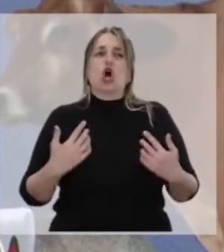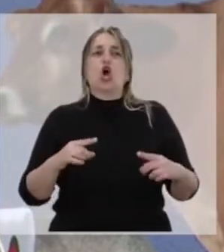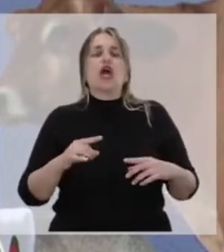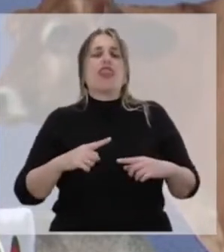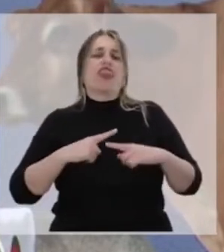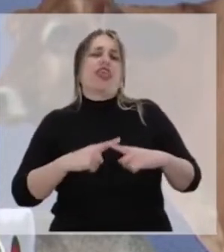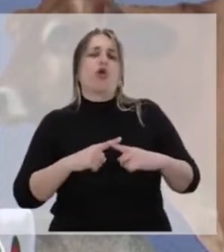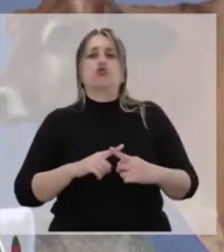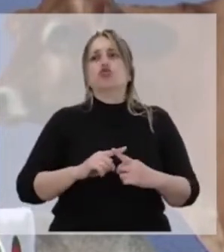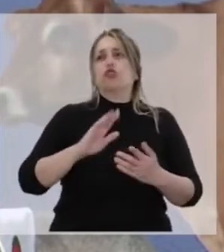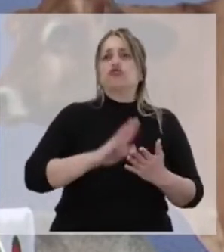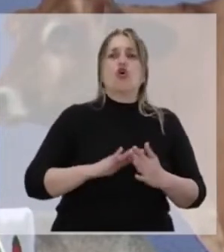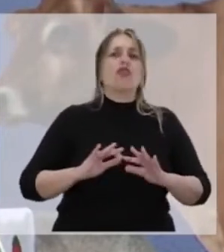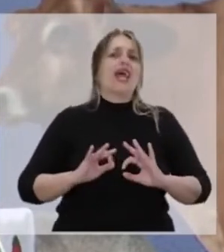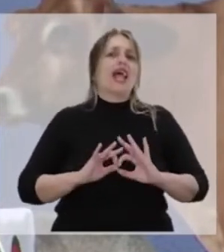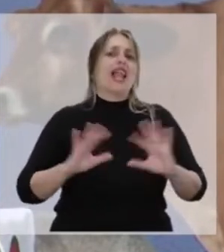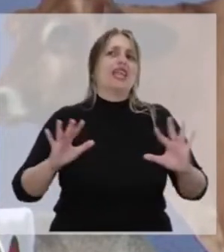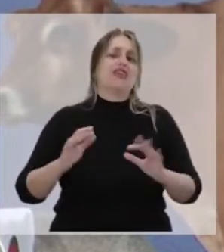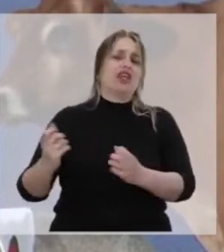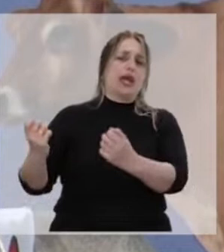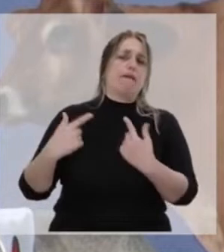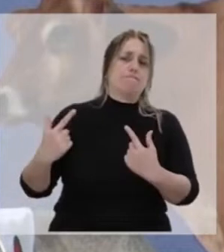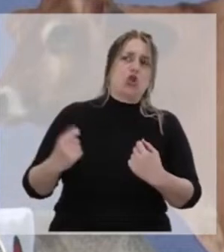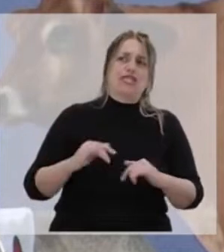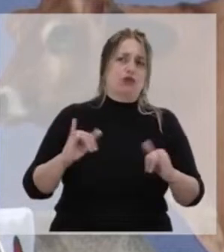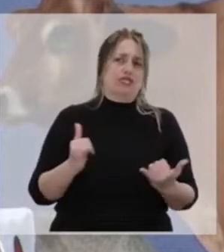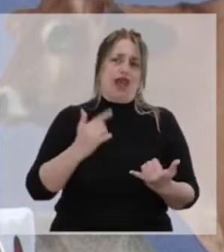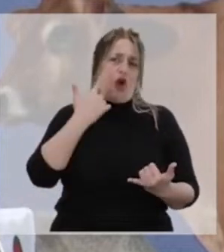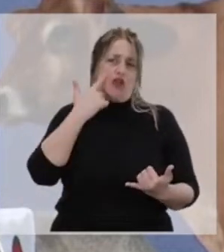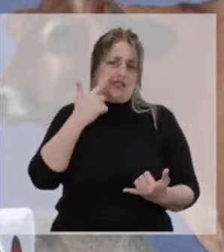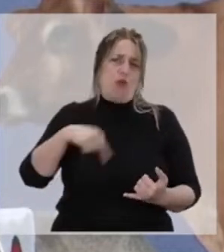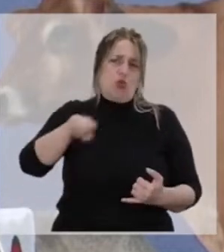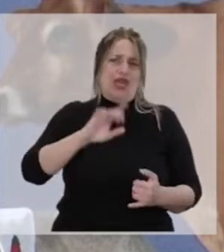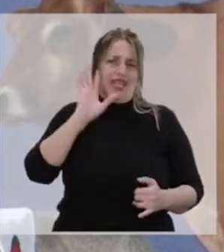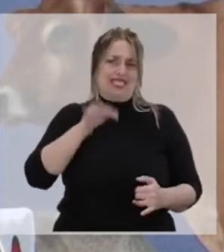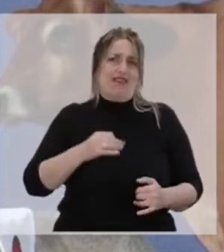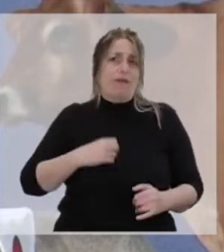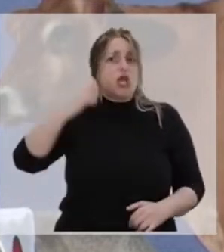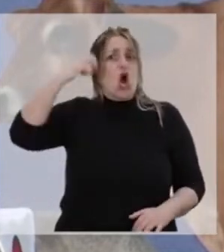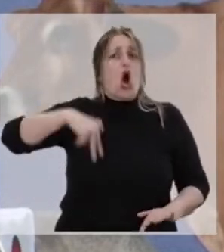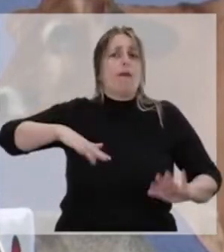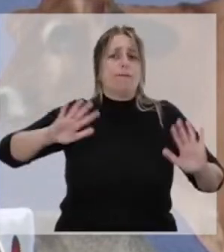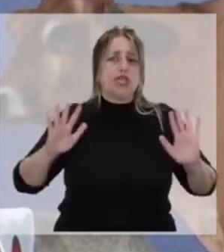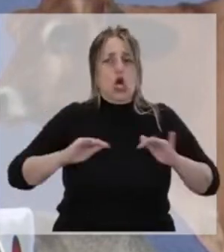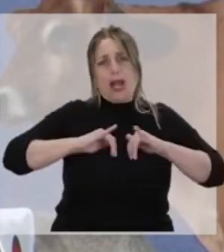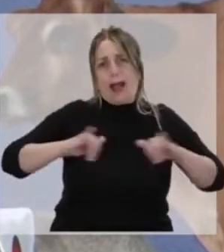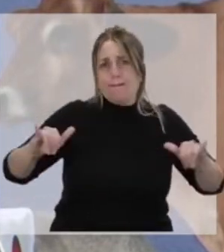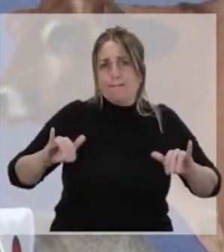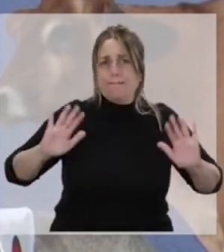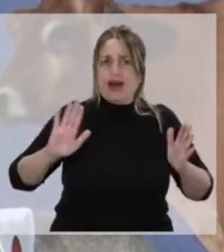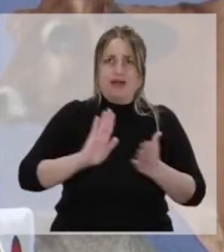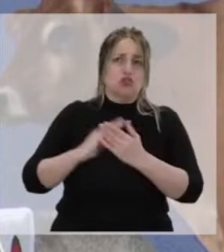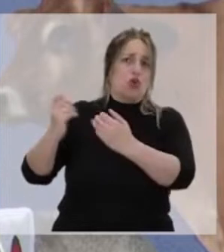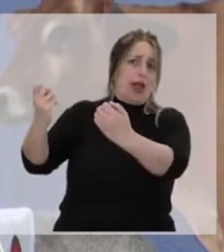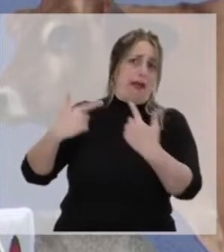eso no voy a dar de que la discusión de la libre importación de combustibles porque yo sobre mojado ya saben cuál fue mi opinión en campaña y lo que